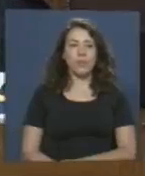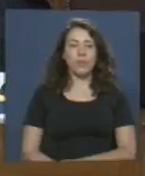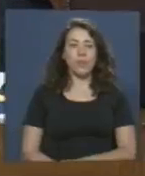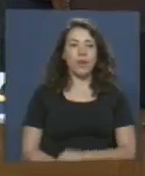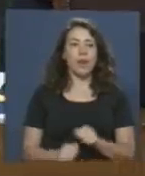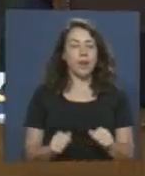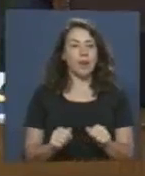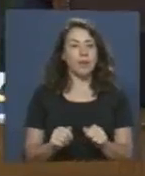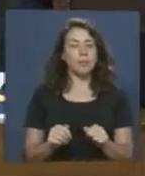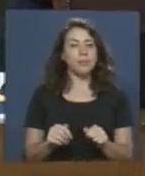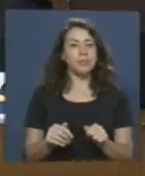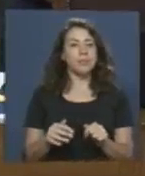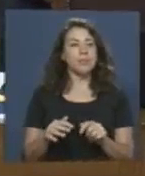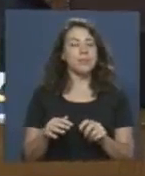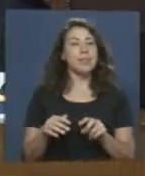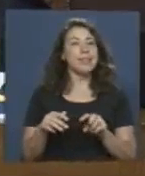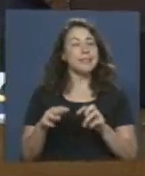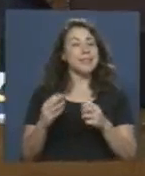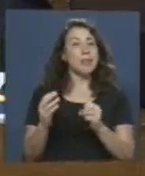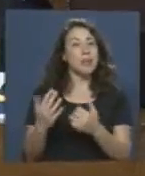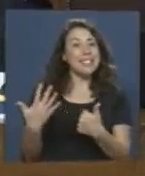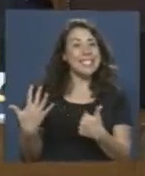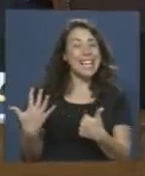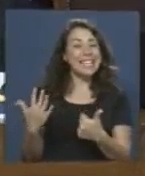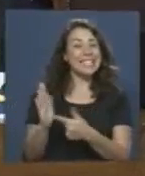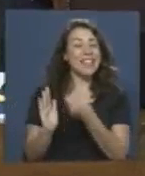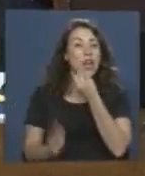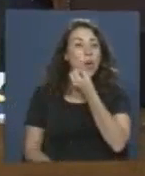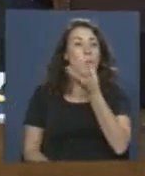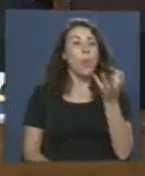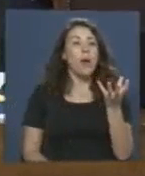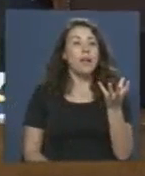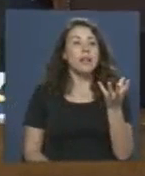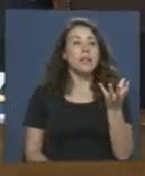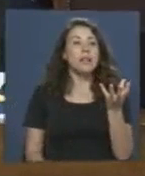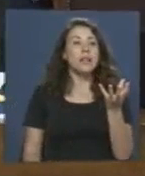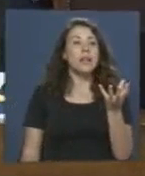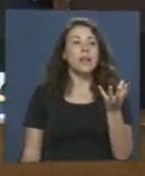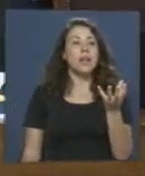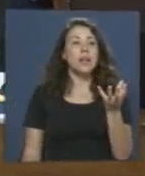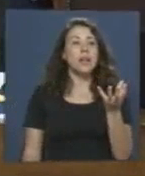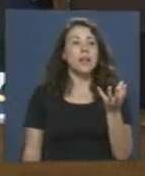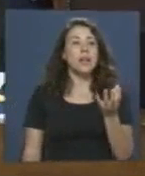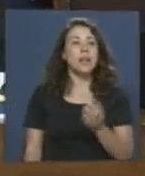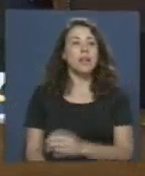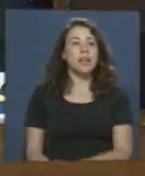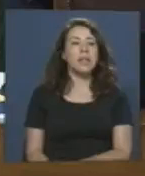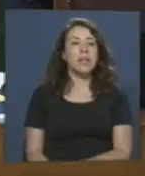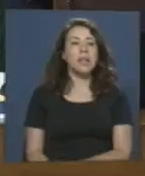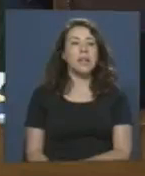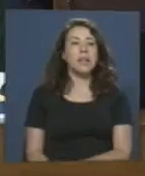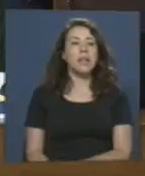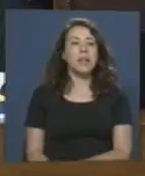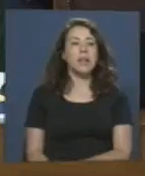el punto 6 de la cuenta. Tenemos en el punto 6 de la cuenta.